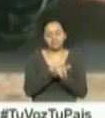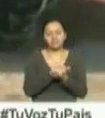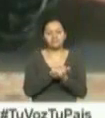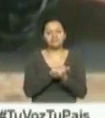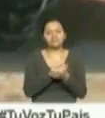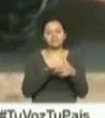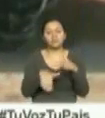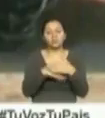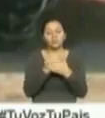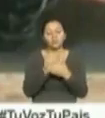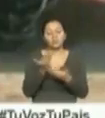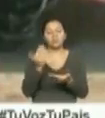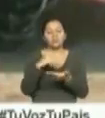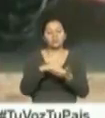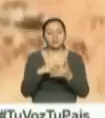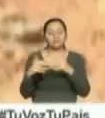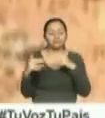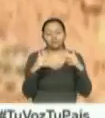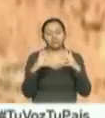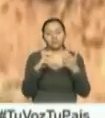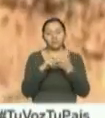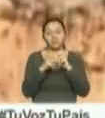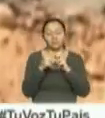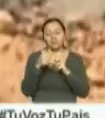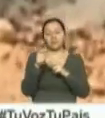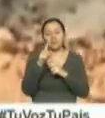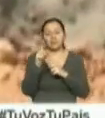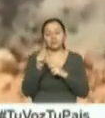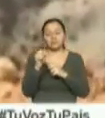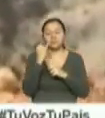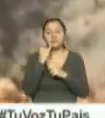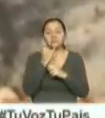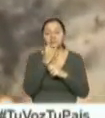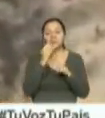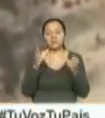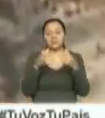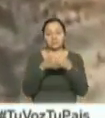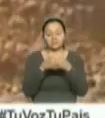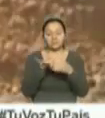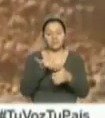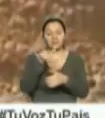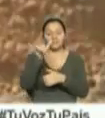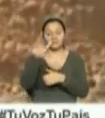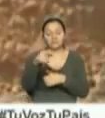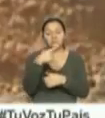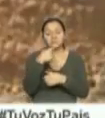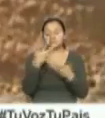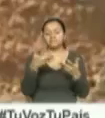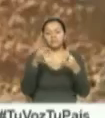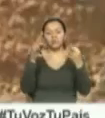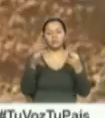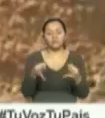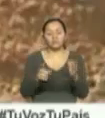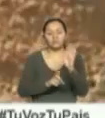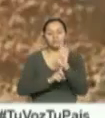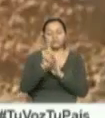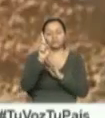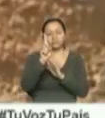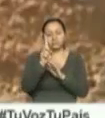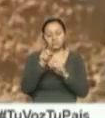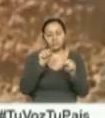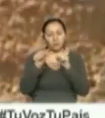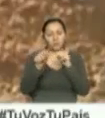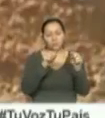Una nueva escalada de tensión entre la Franja de Gaza e Israel. La aviación hebrea ha confirmado el lanzamiento de varios